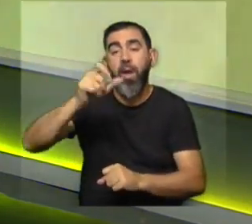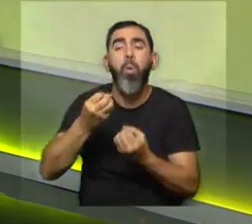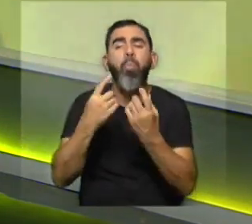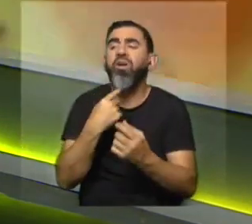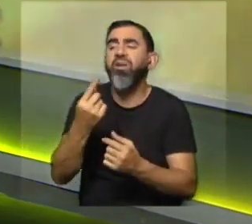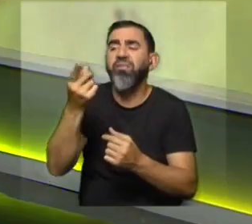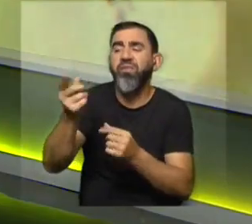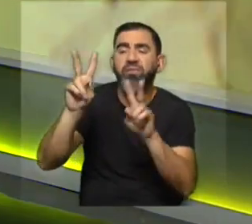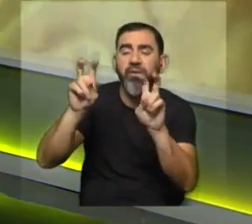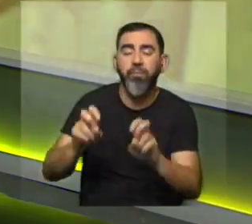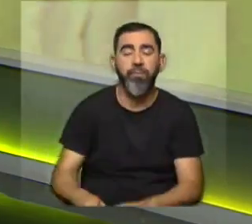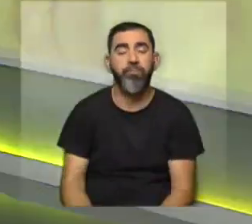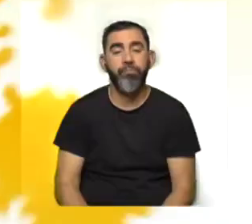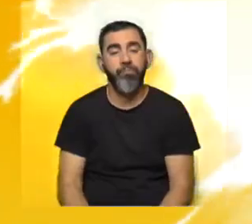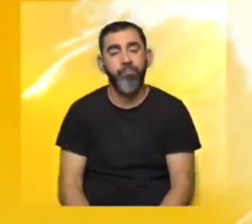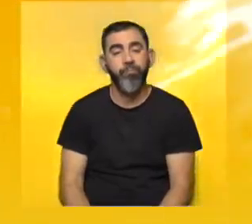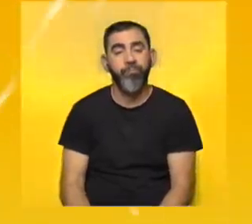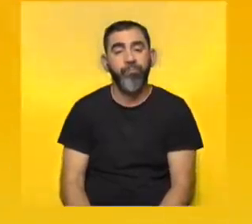este microorganismo.